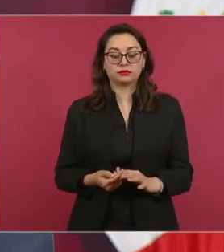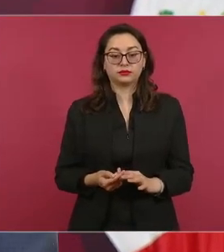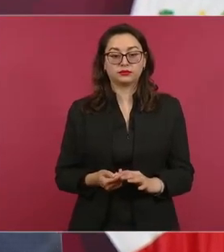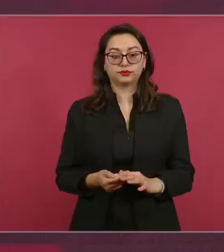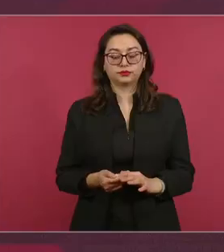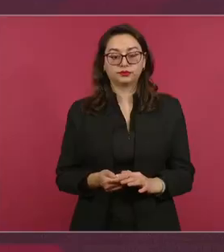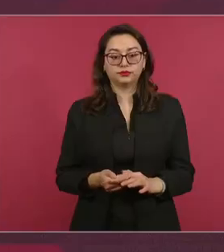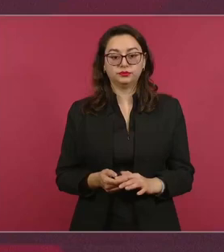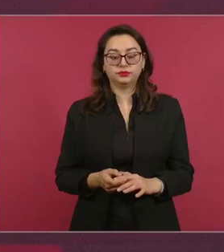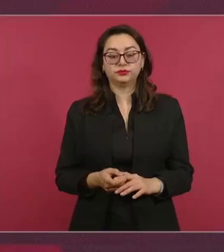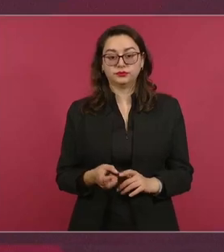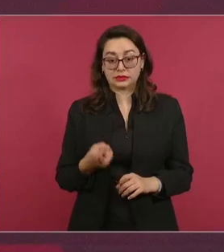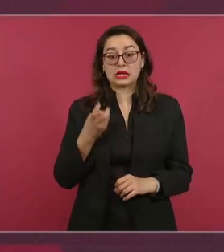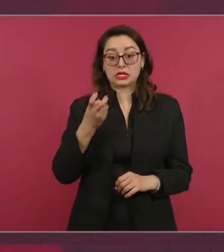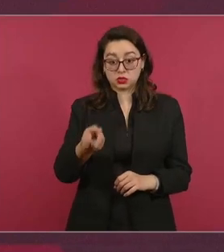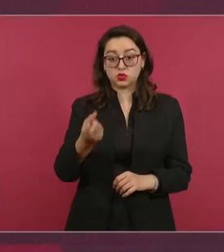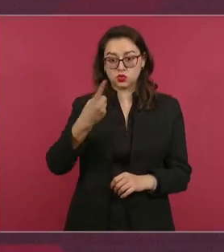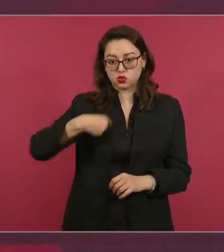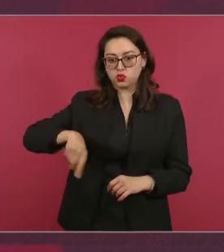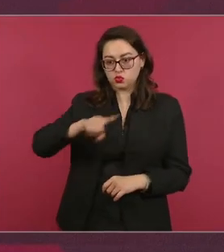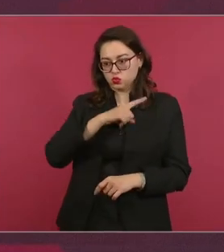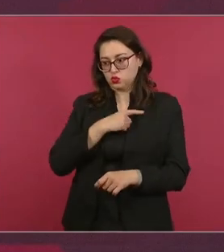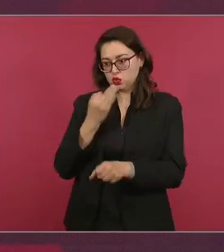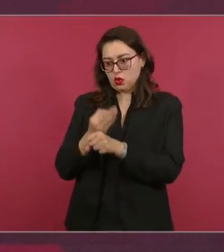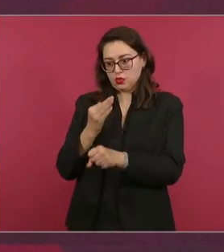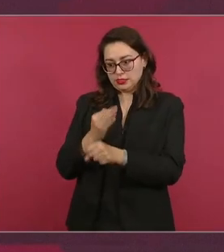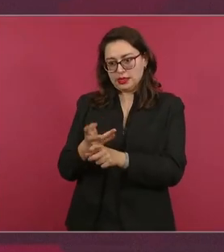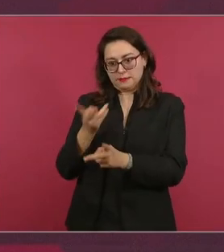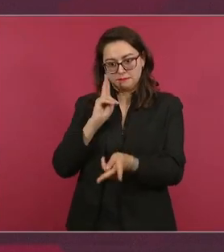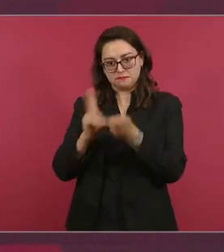Entonces, estamos. Eso es lo que vamos a hablar.